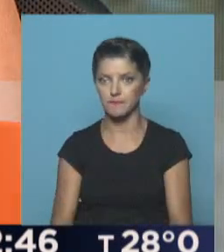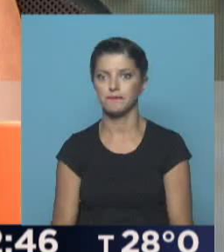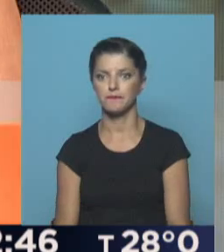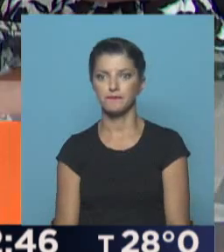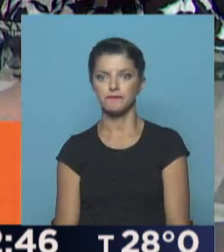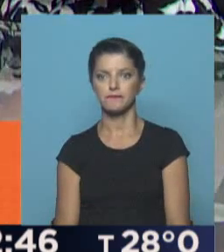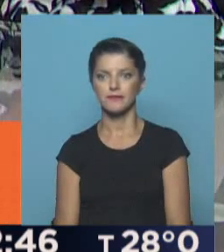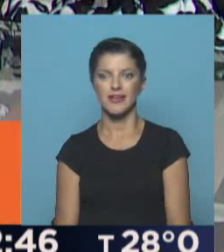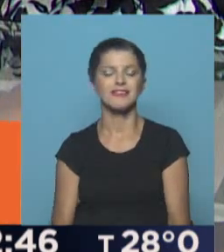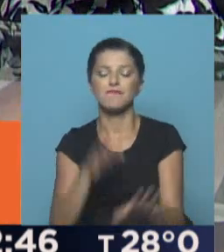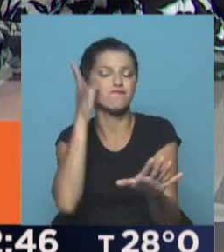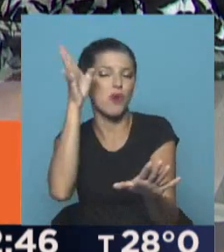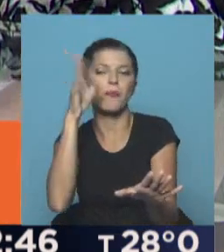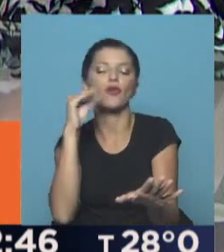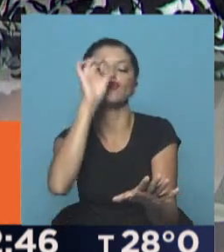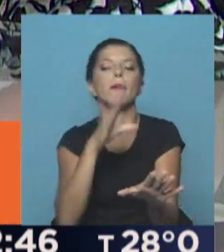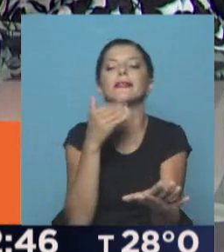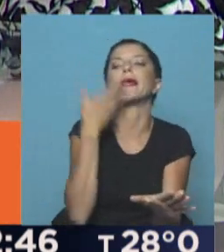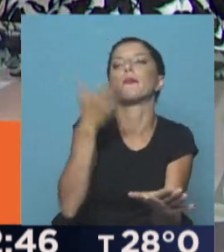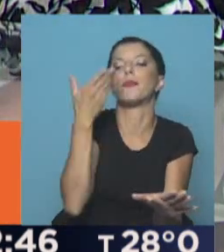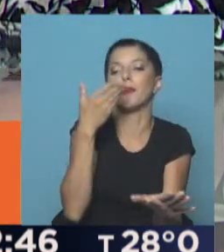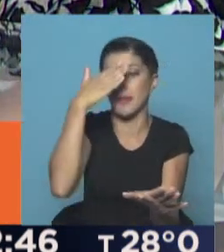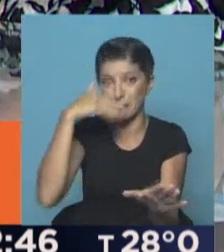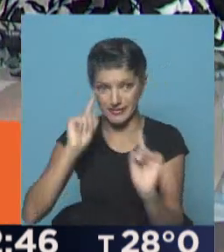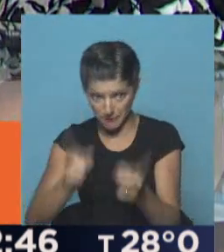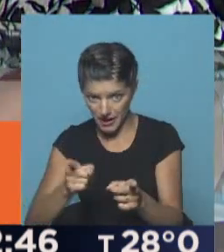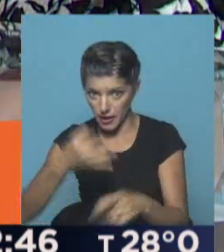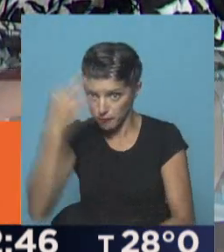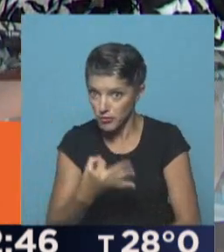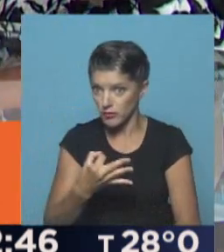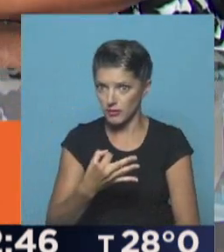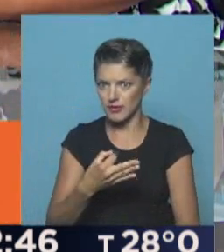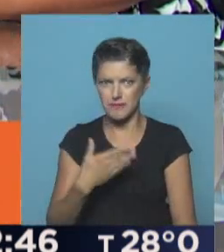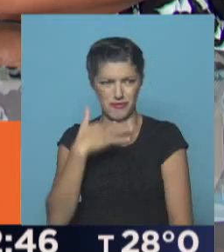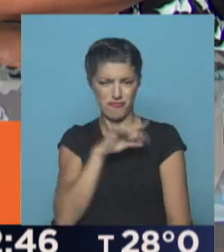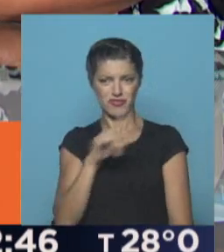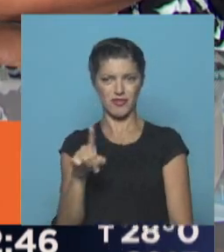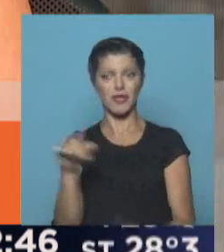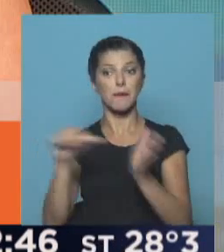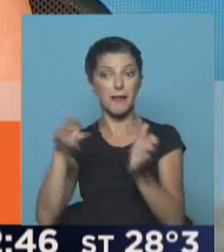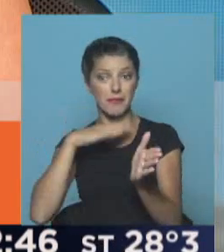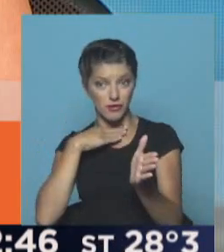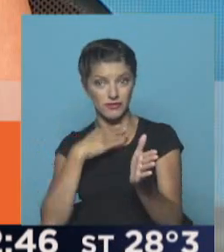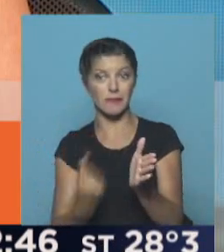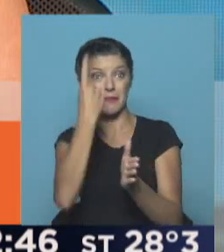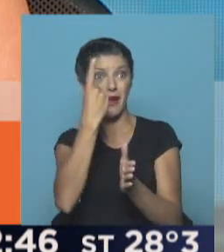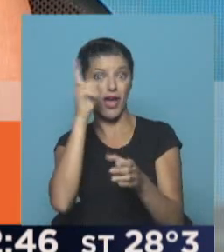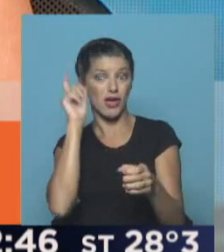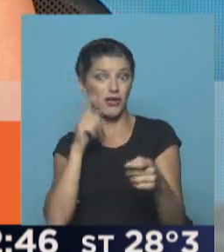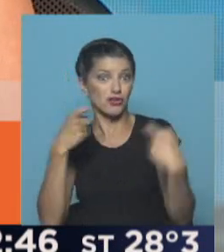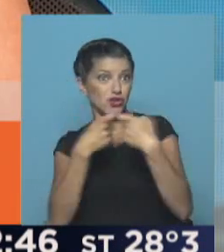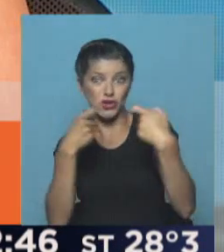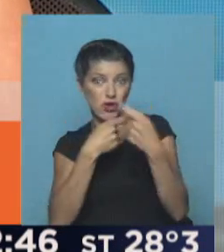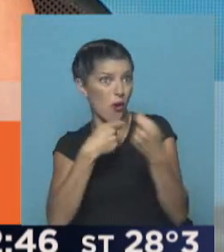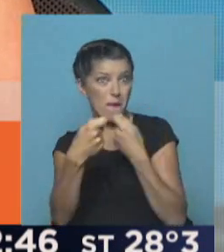a su punto extremo, porque ya no es solo verbal, sino en lo operativo, sin entender que México es el principal socio comercial. Claro, es